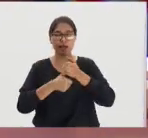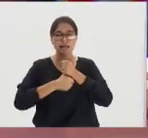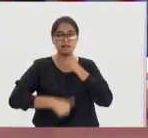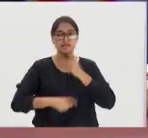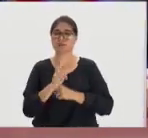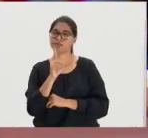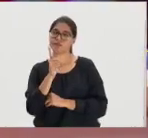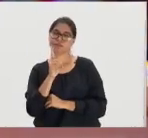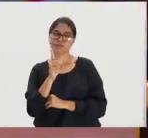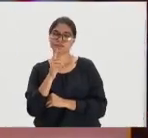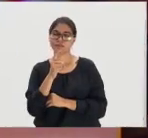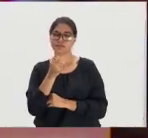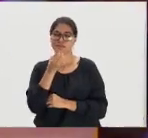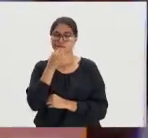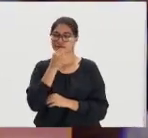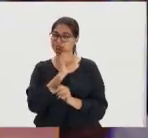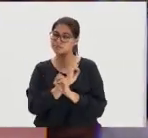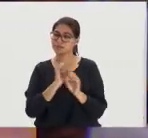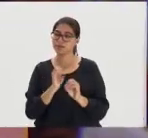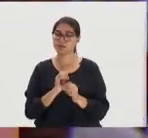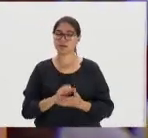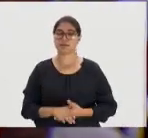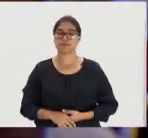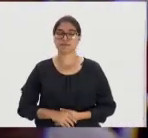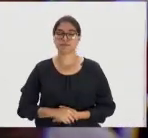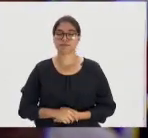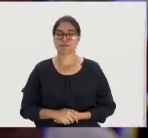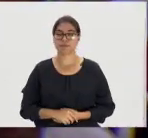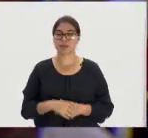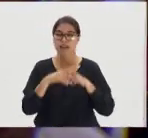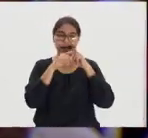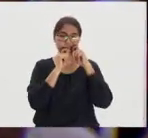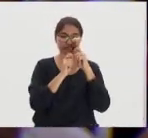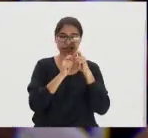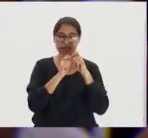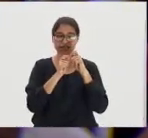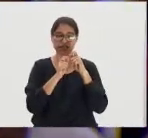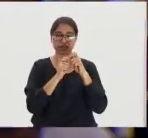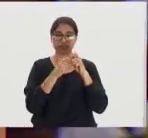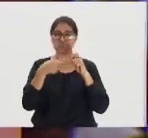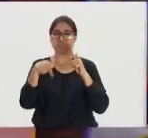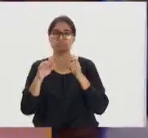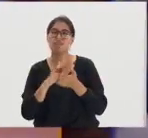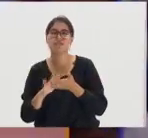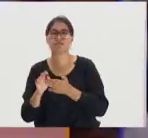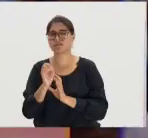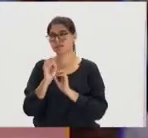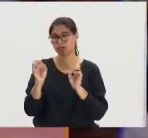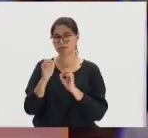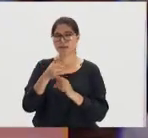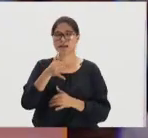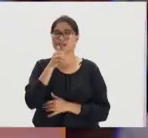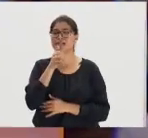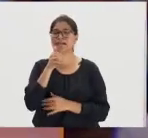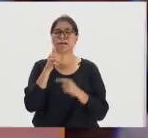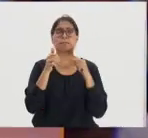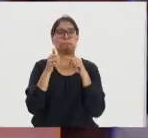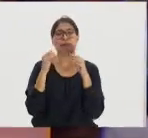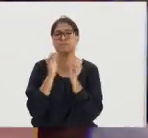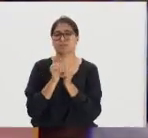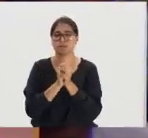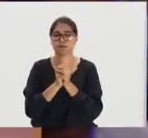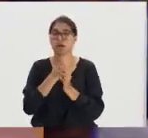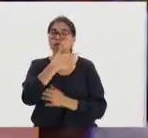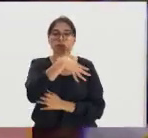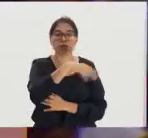No entre a la carnicería. Tengo problemas con el trago. No vaya al bar. Ay, yo soy patechucho,